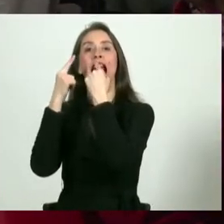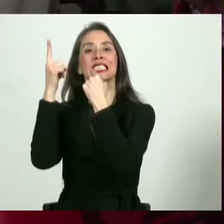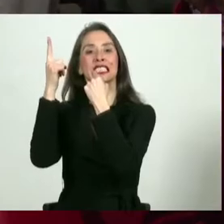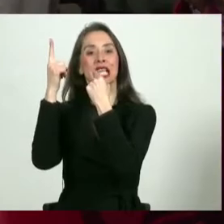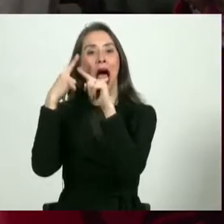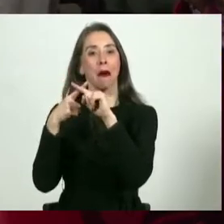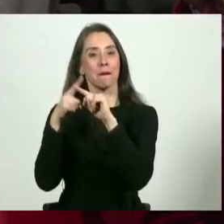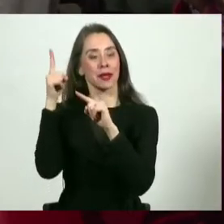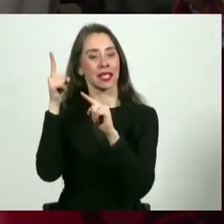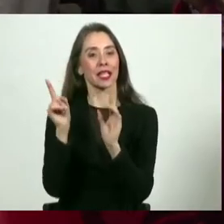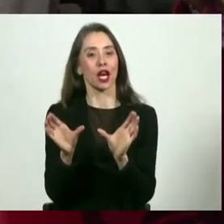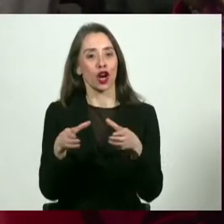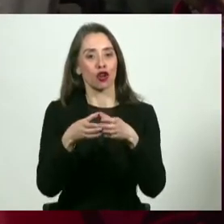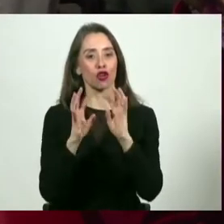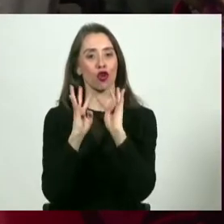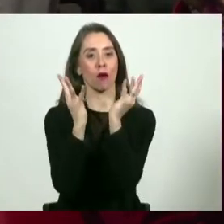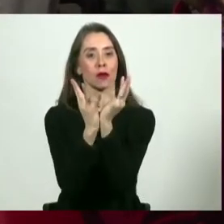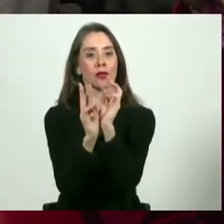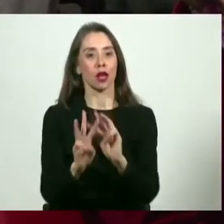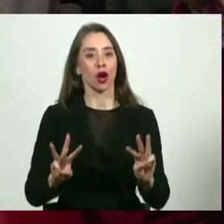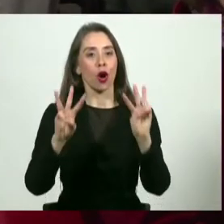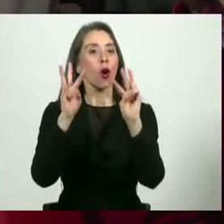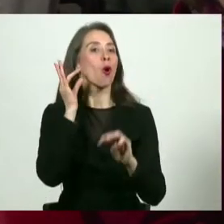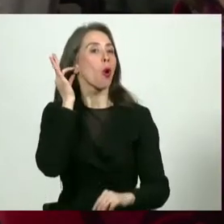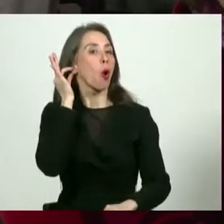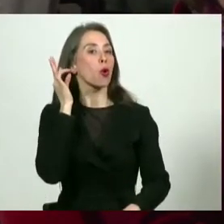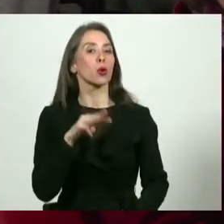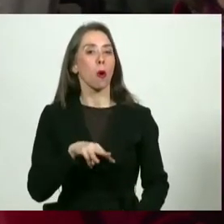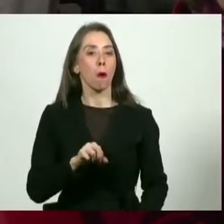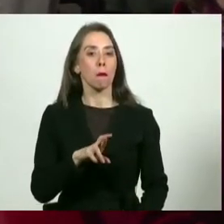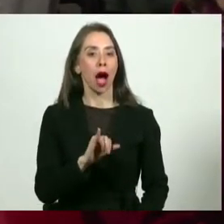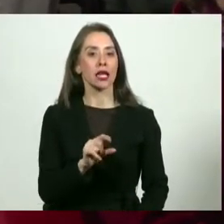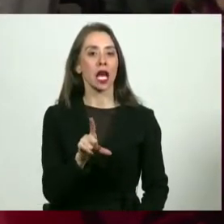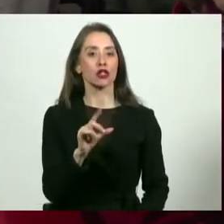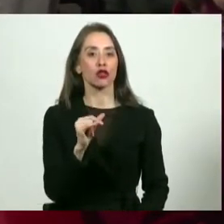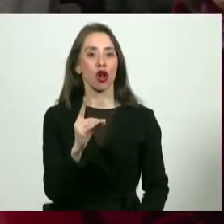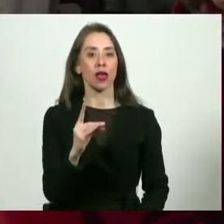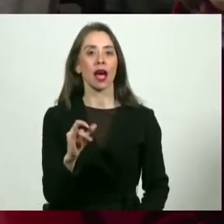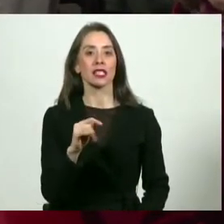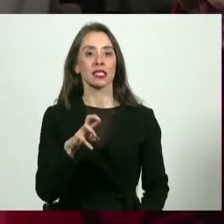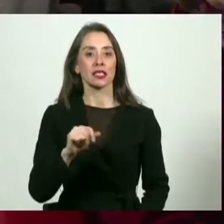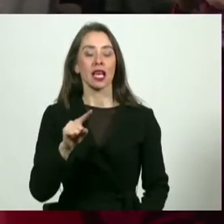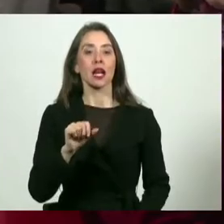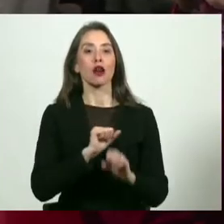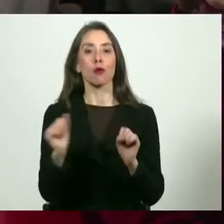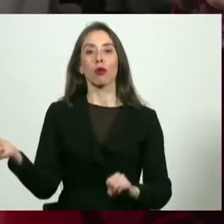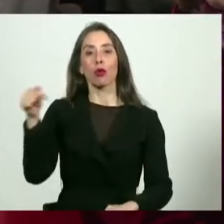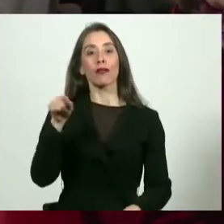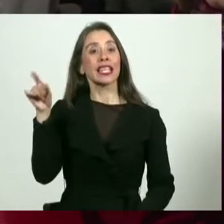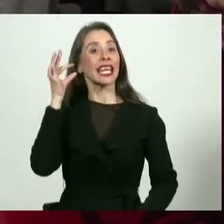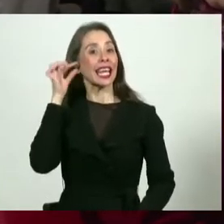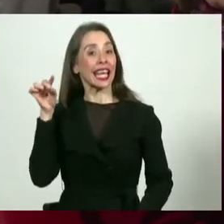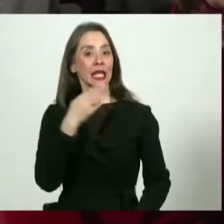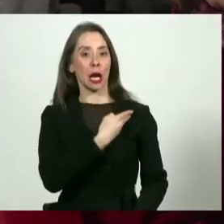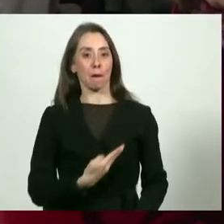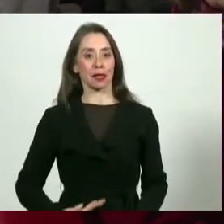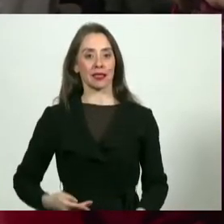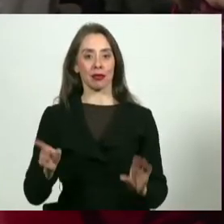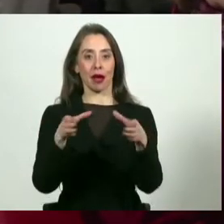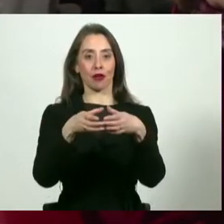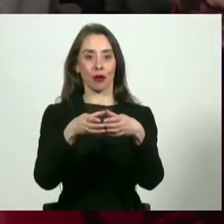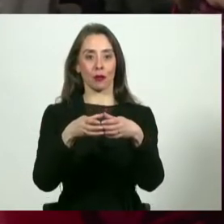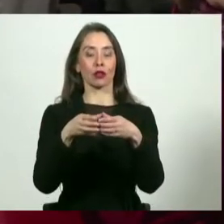este Comité de Naciones Unidas, donde María Soledad Cisterna, que lamentablemente no pudo venir, es su presidenta y tuvo que, en este